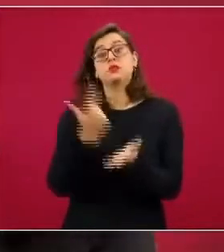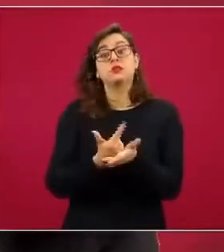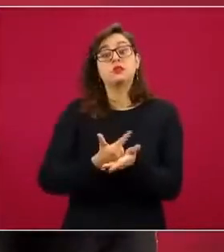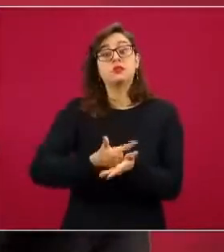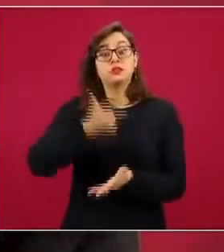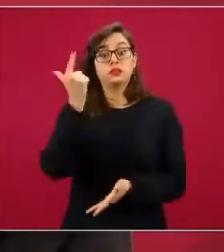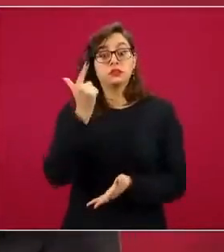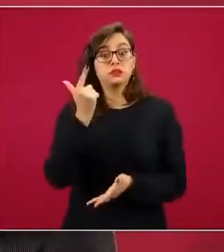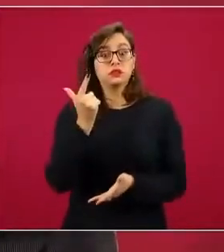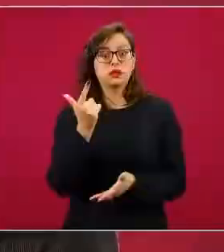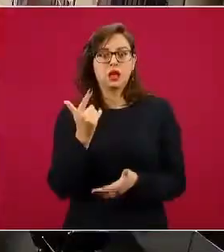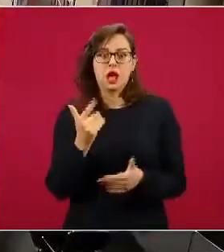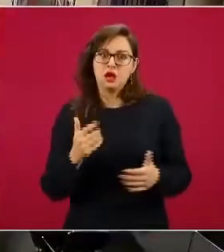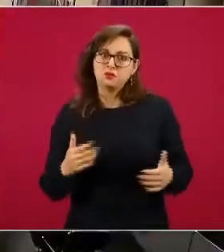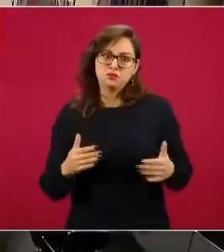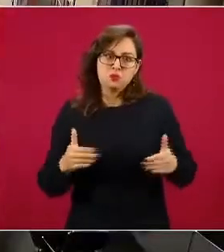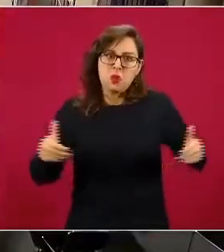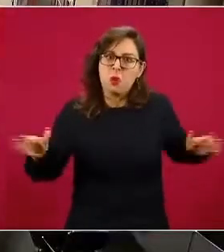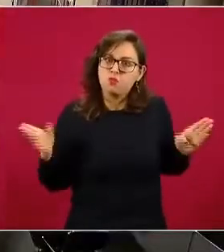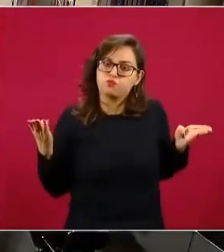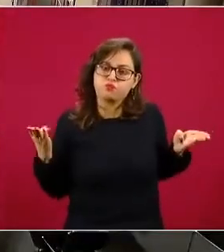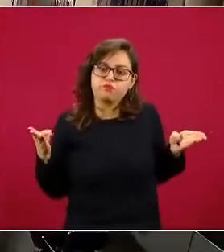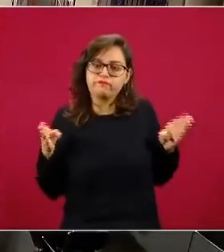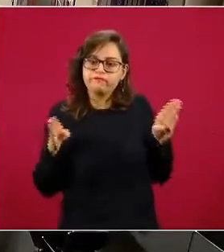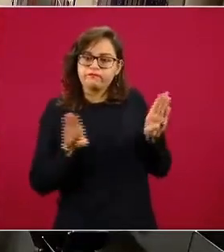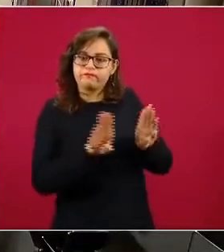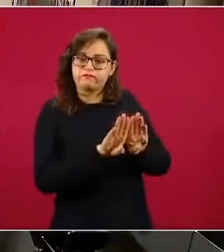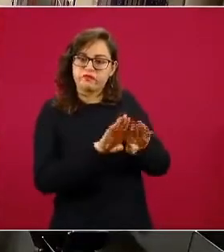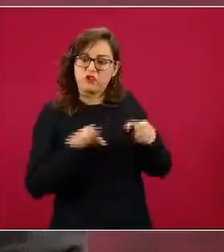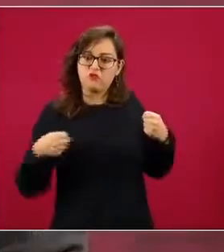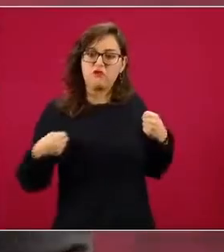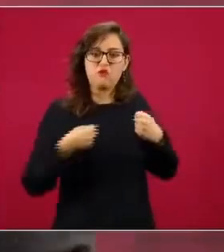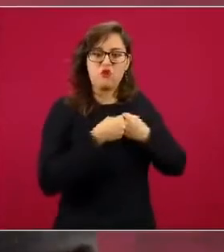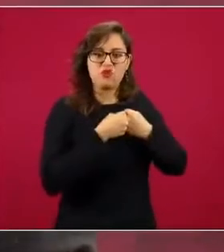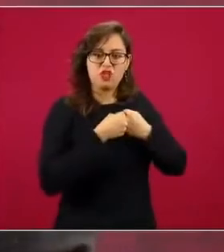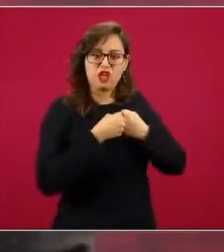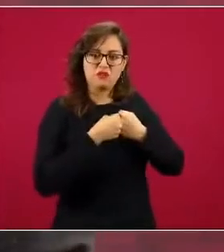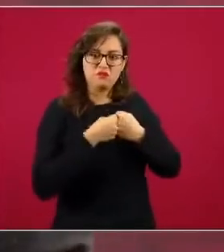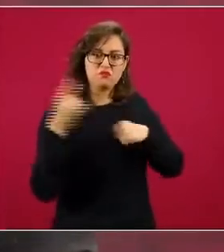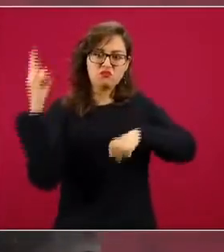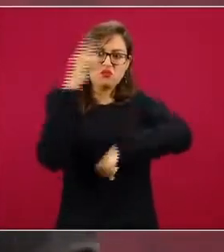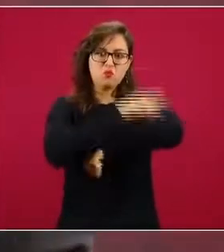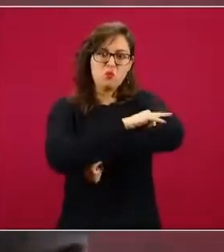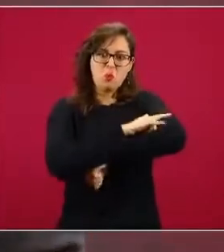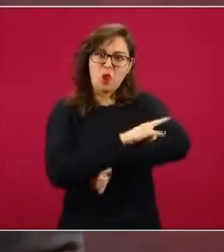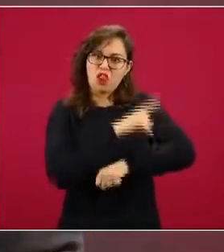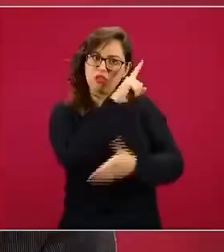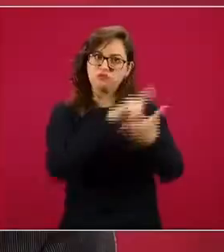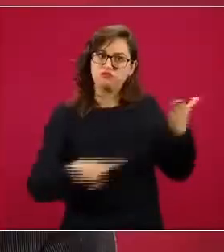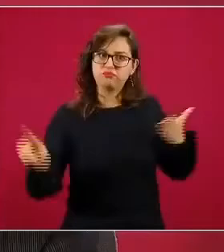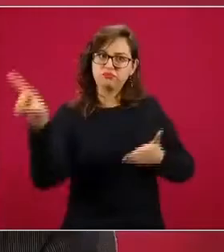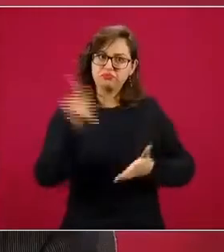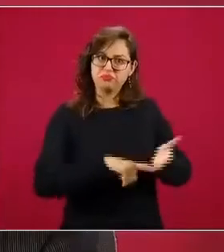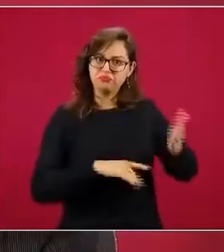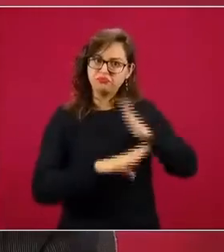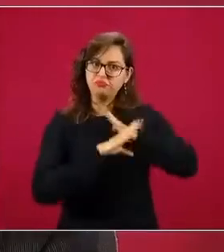de que podemos detener su paso, cerrando fronteras, impidiendo vuelos, no es